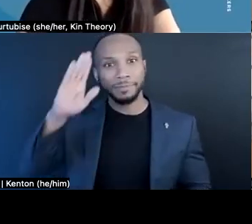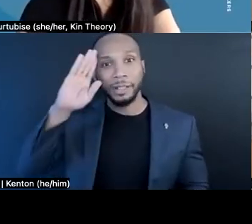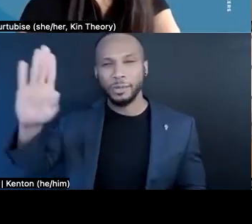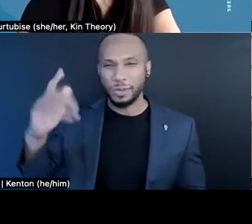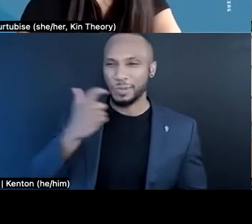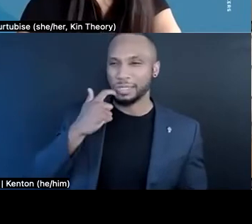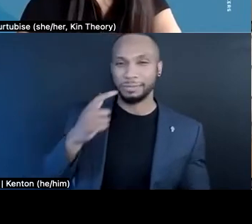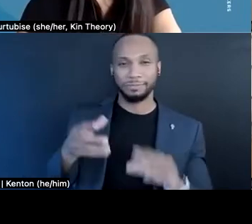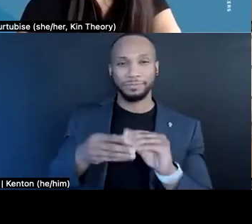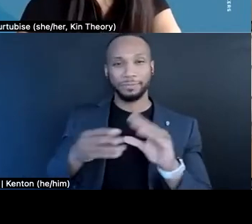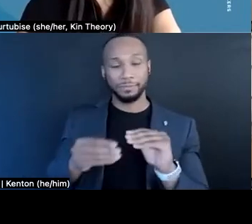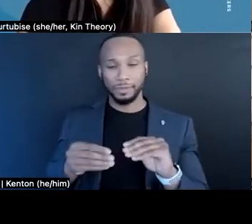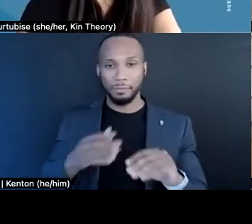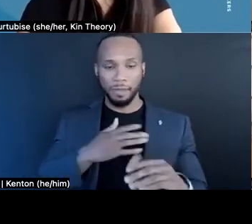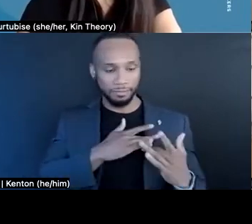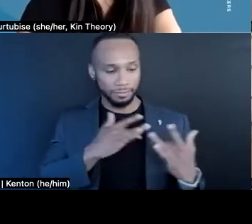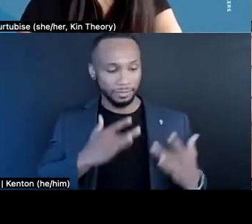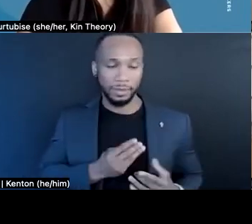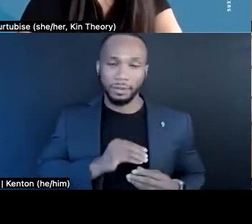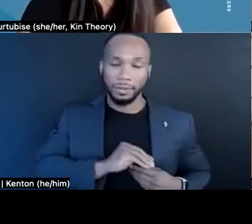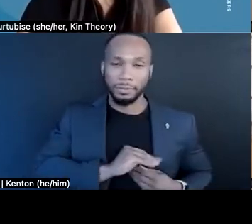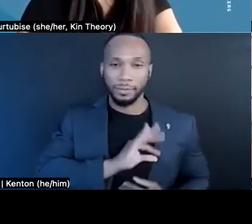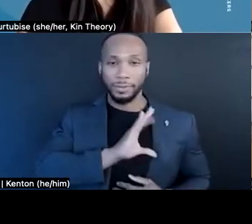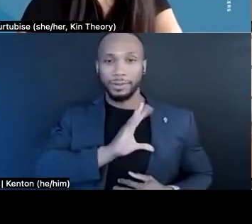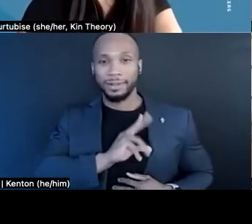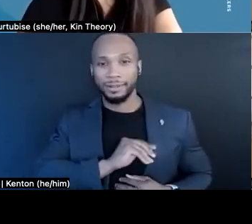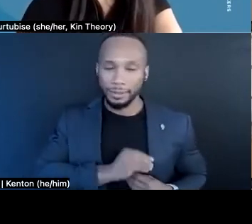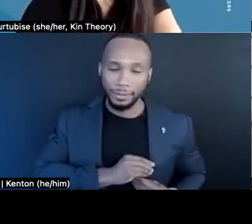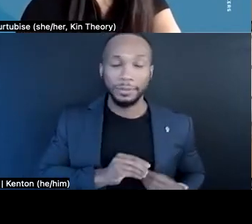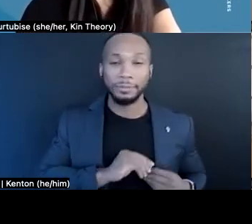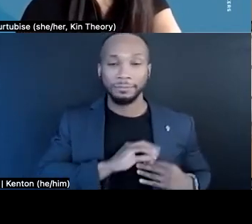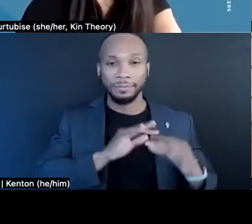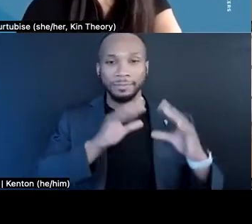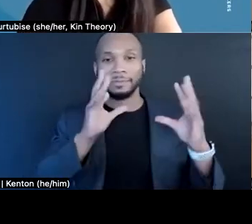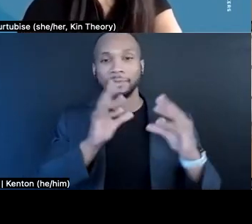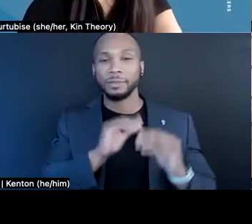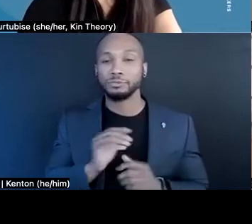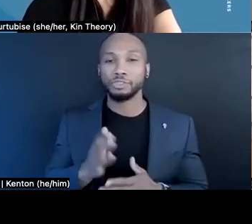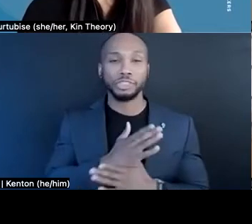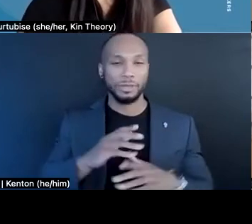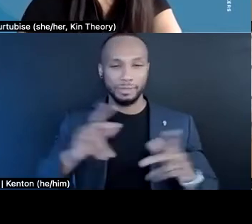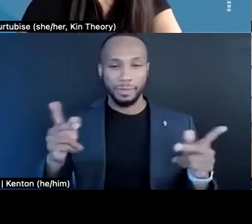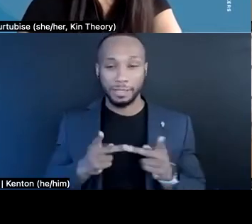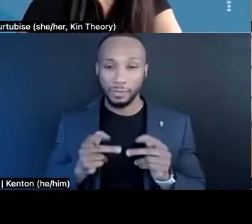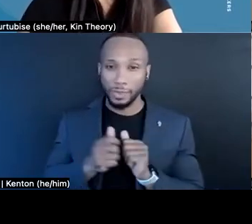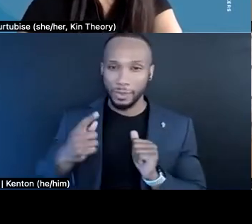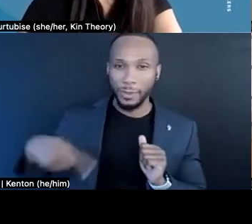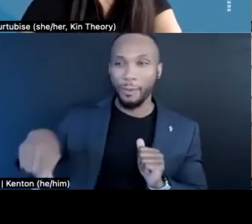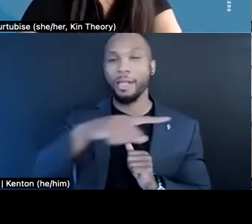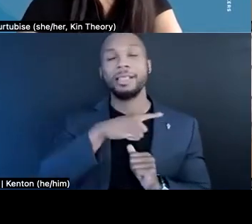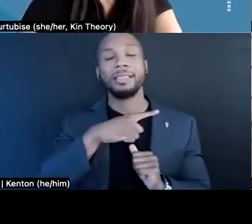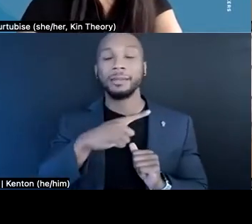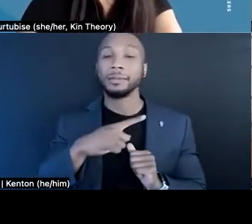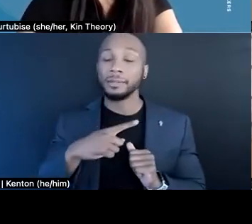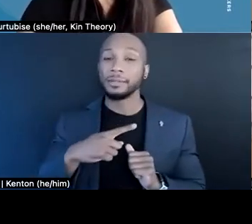era pues que mi corazón está floreciendo por compartir este espacio y que también deseo que sus